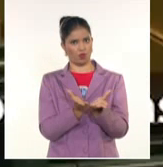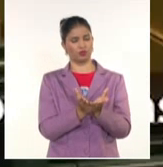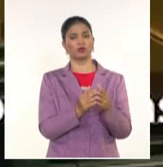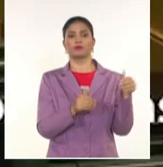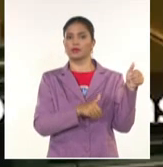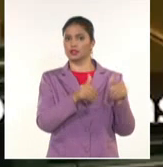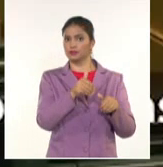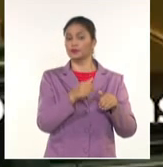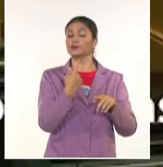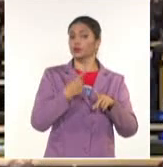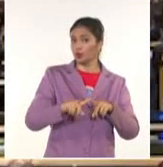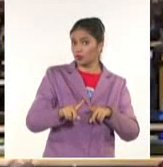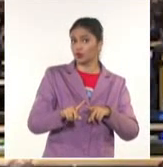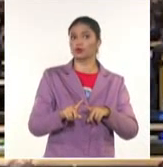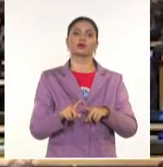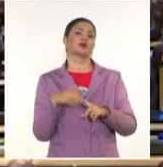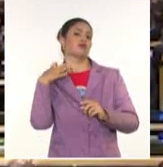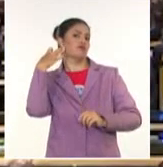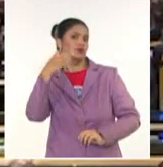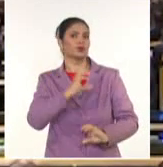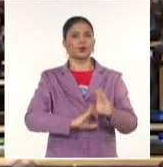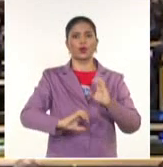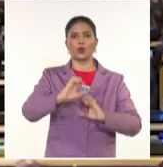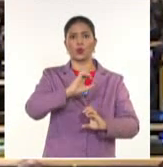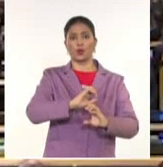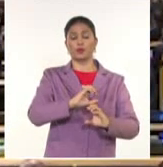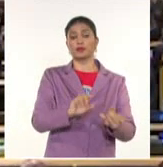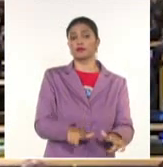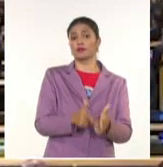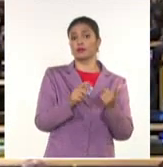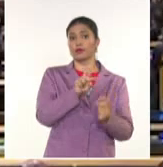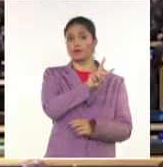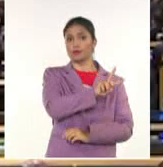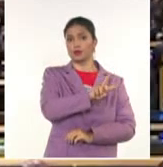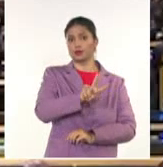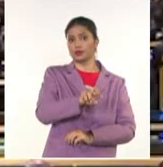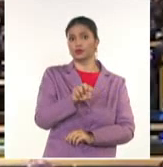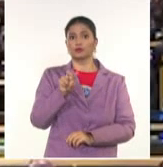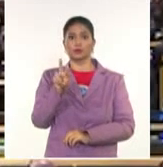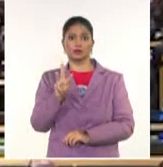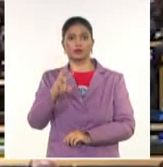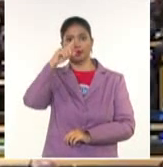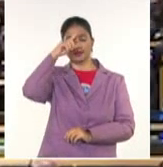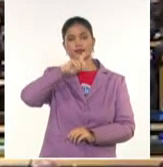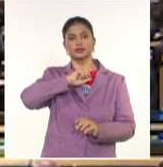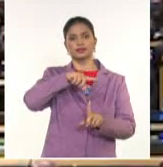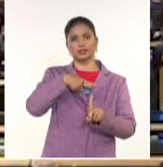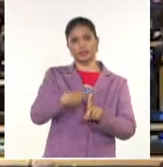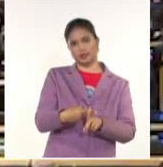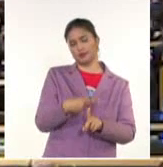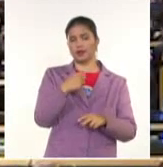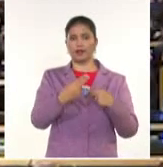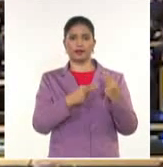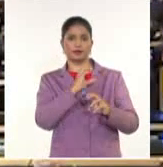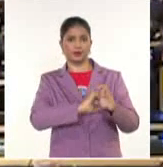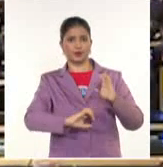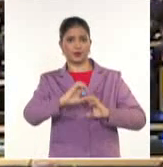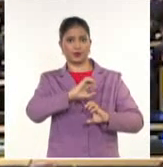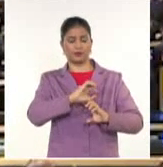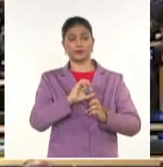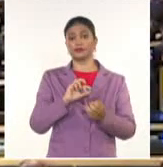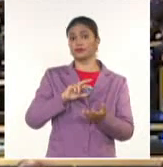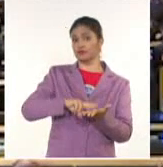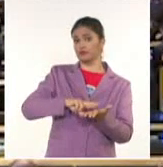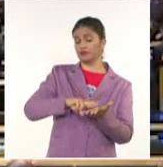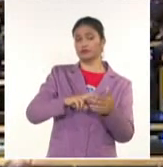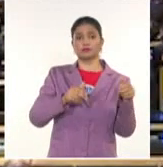a participar en la Cumbre del futuro los días 22 y 23 de septiembre desde este martes la asamblea general estará presidida por philemon